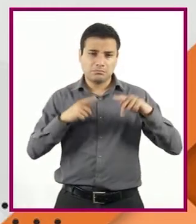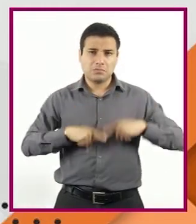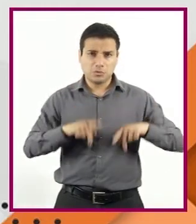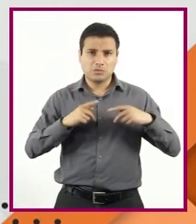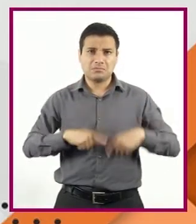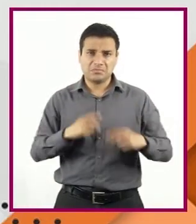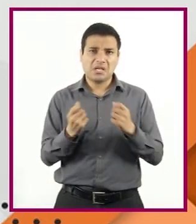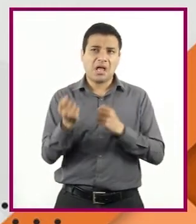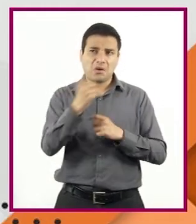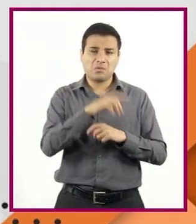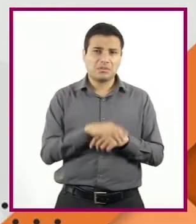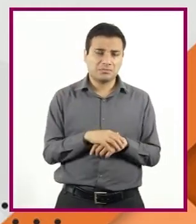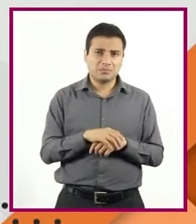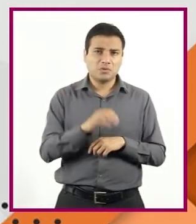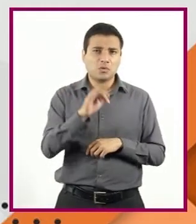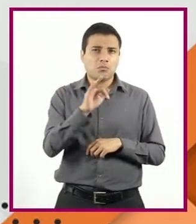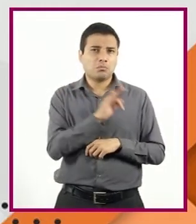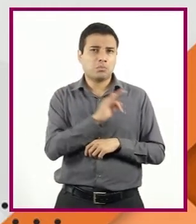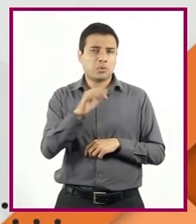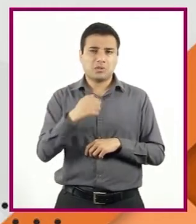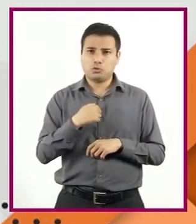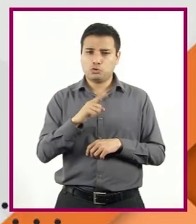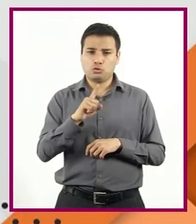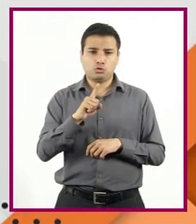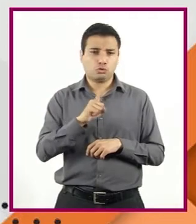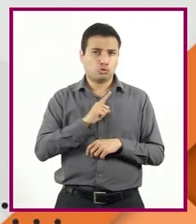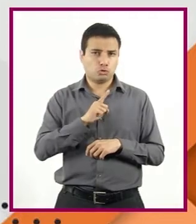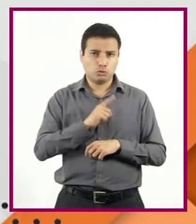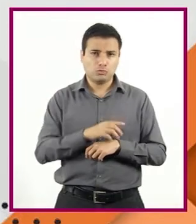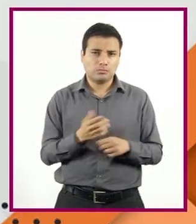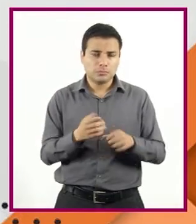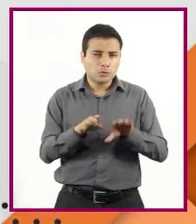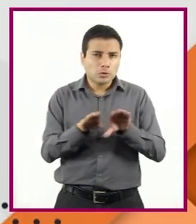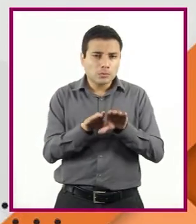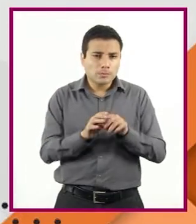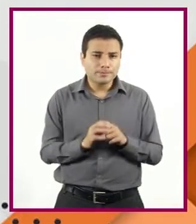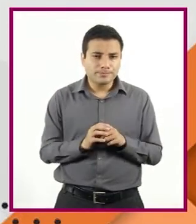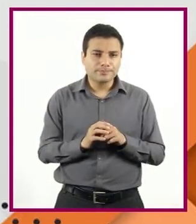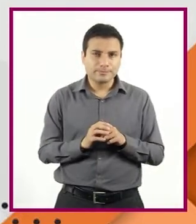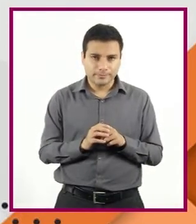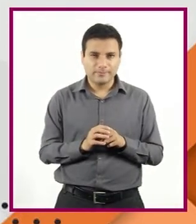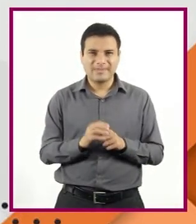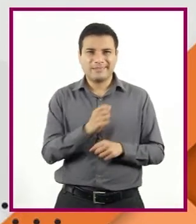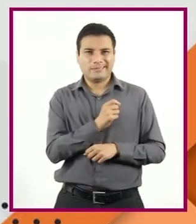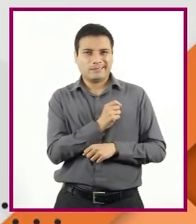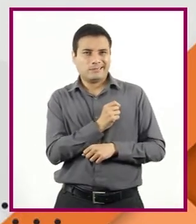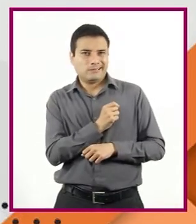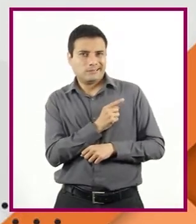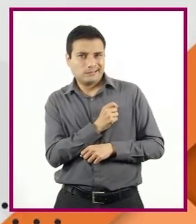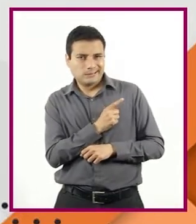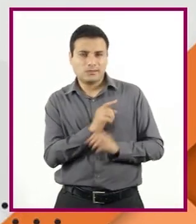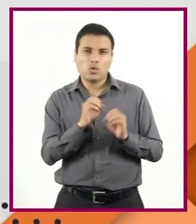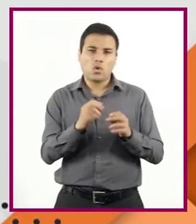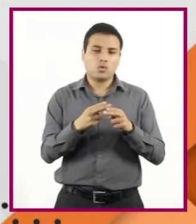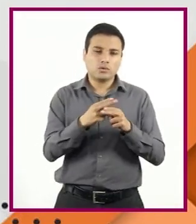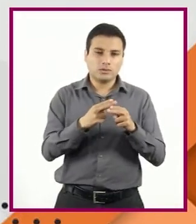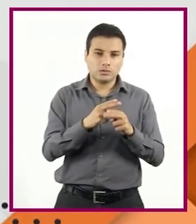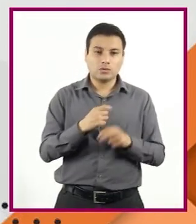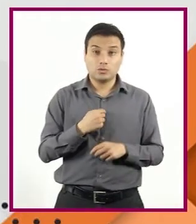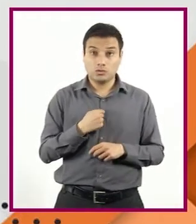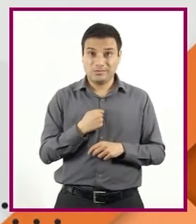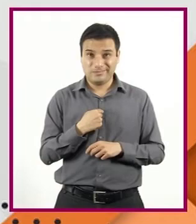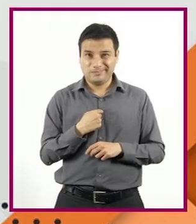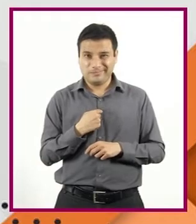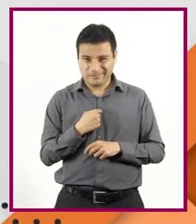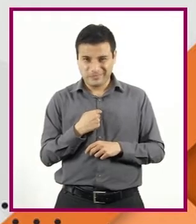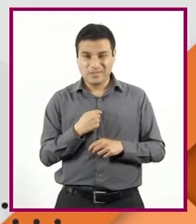bastaba con autosacrificarse al pincharse con una punta de maguey o algún objeto punzocortante en